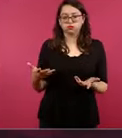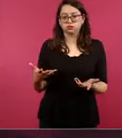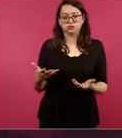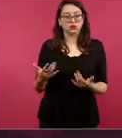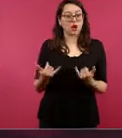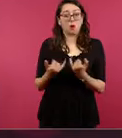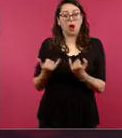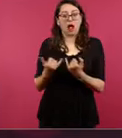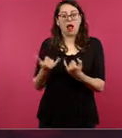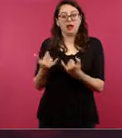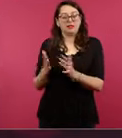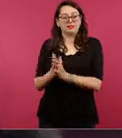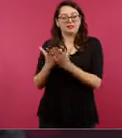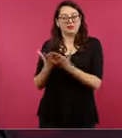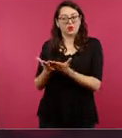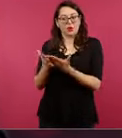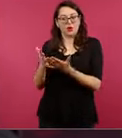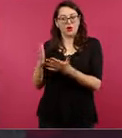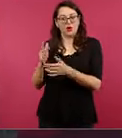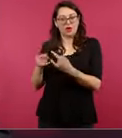Padrino.